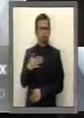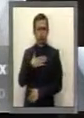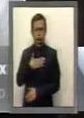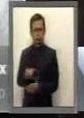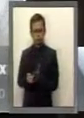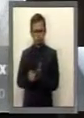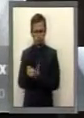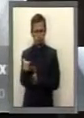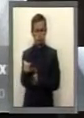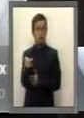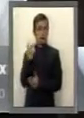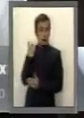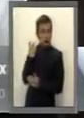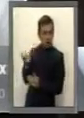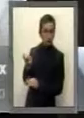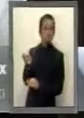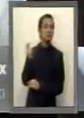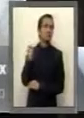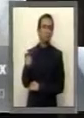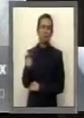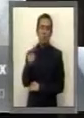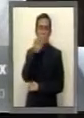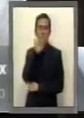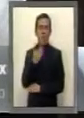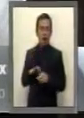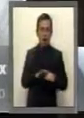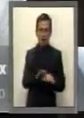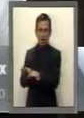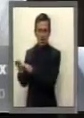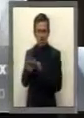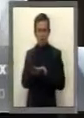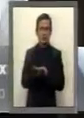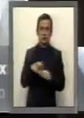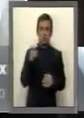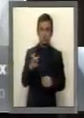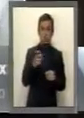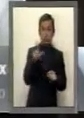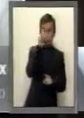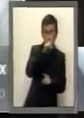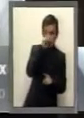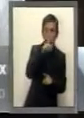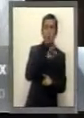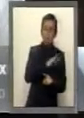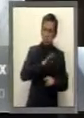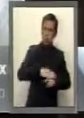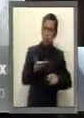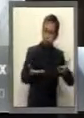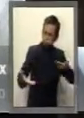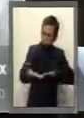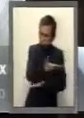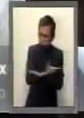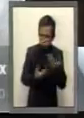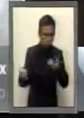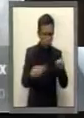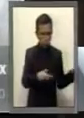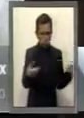solo individuo, el carácter colegiado de estas instancias y las interacciones propias de